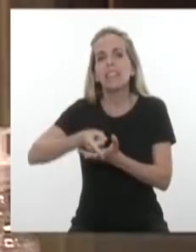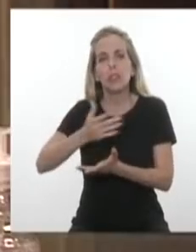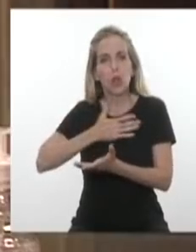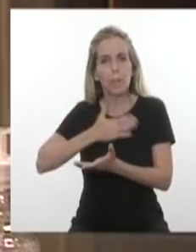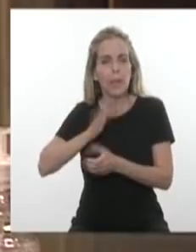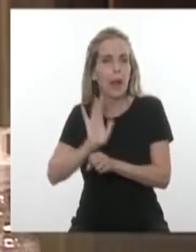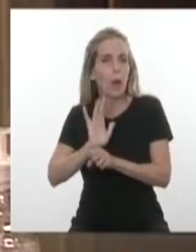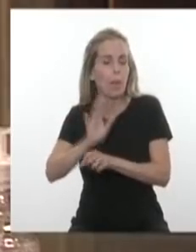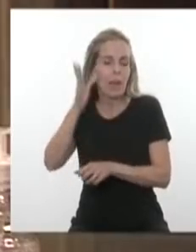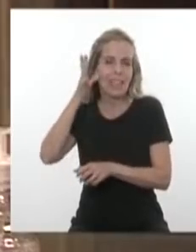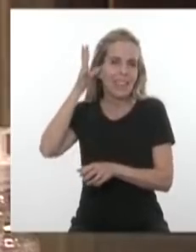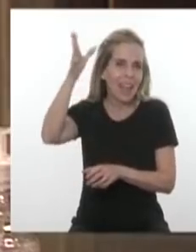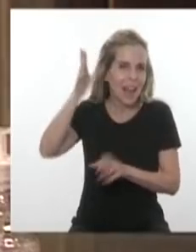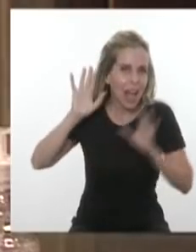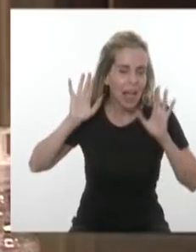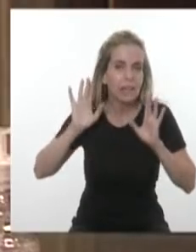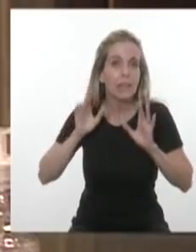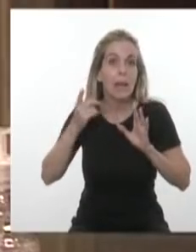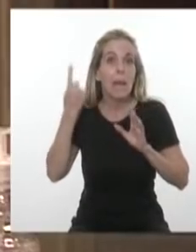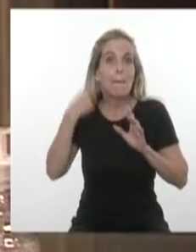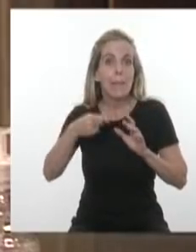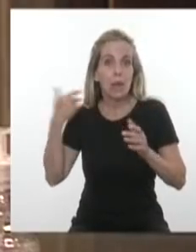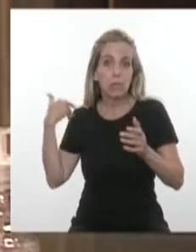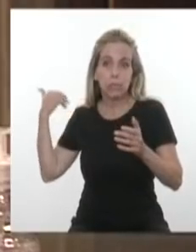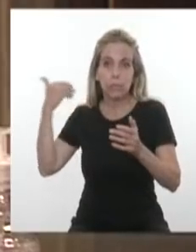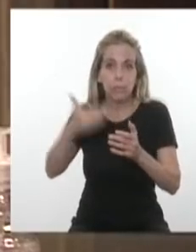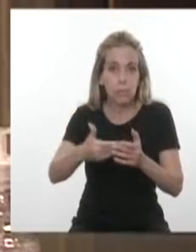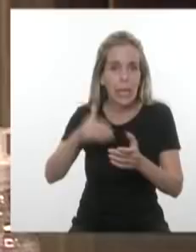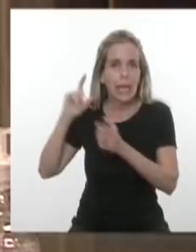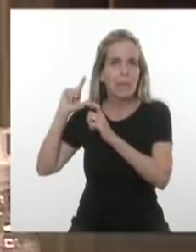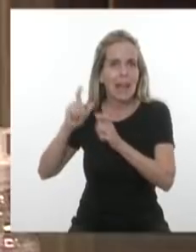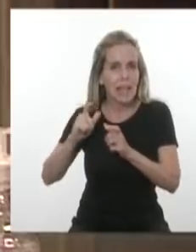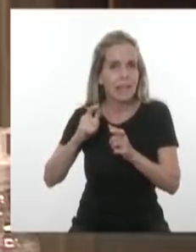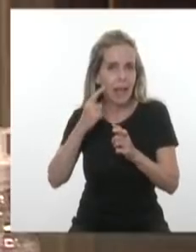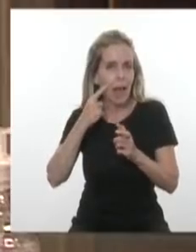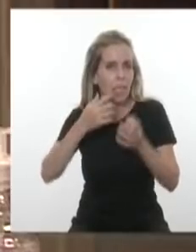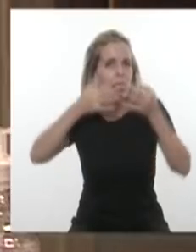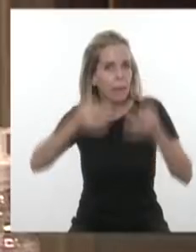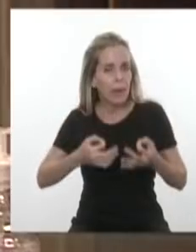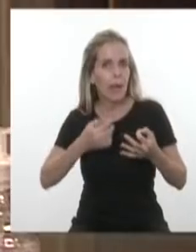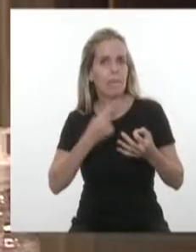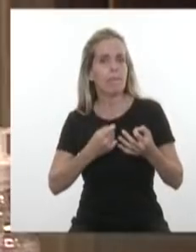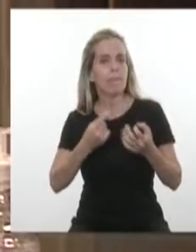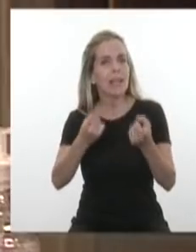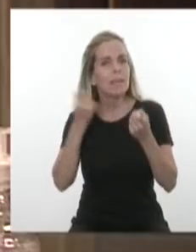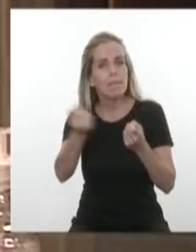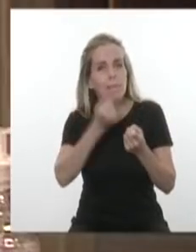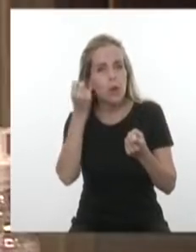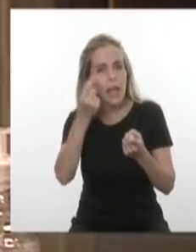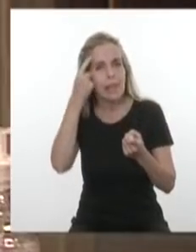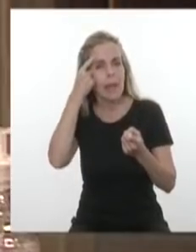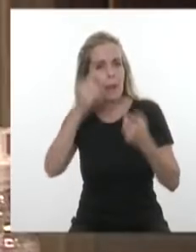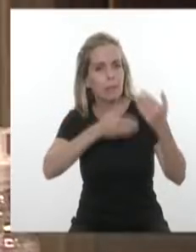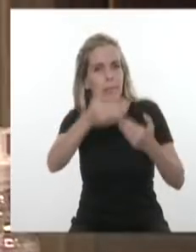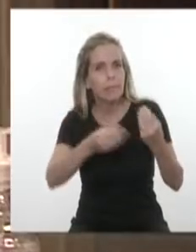exageradas pero la experiencia demostró que era necesario ganar tiempo para evitar que se sature el sistema de salud y así